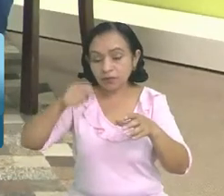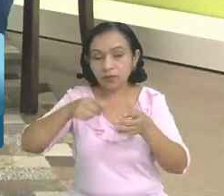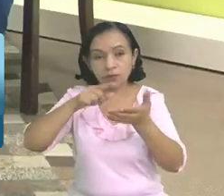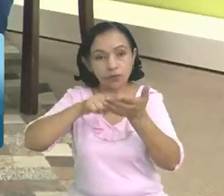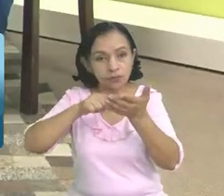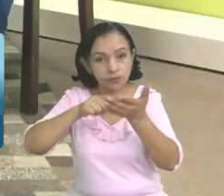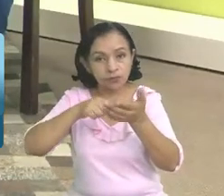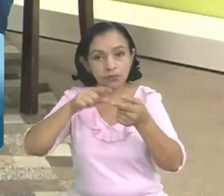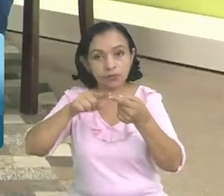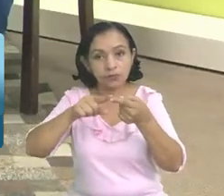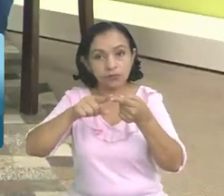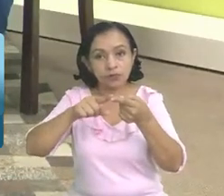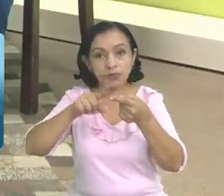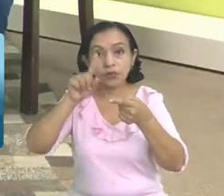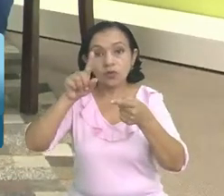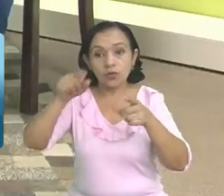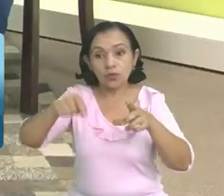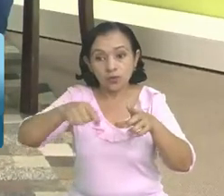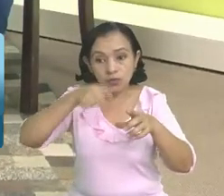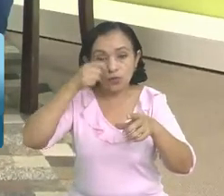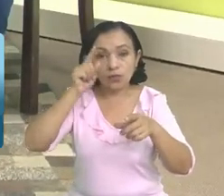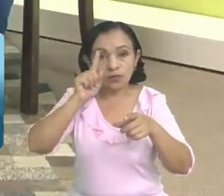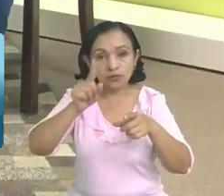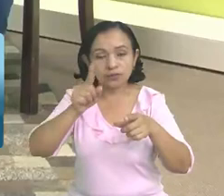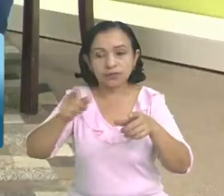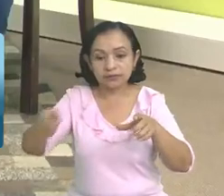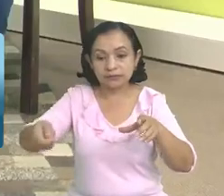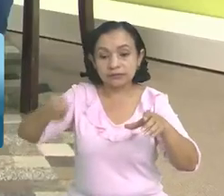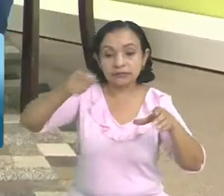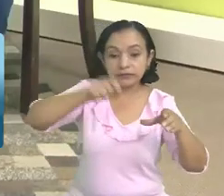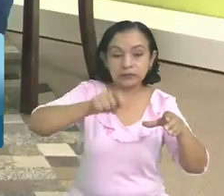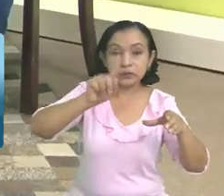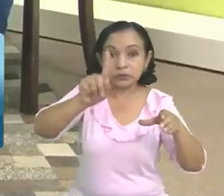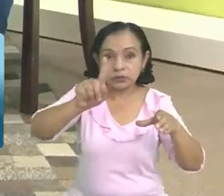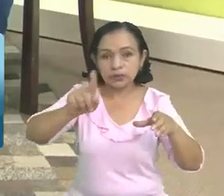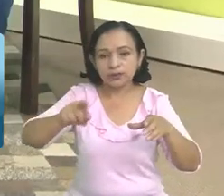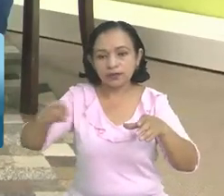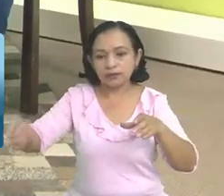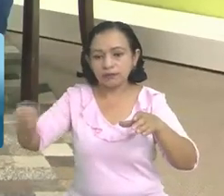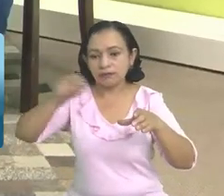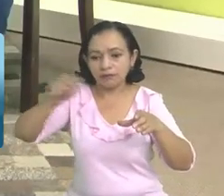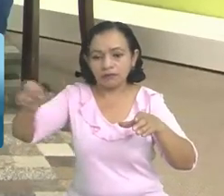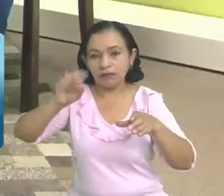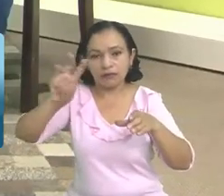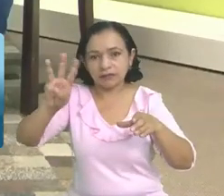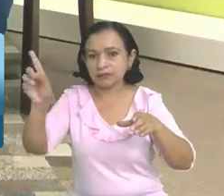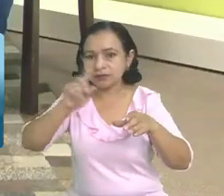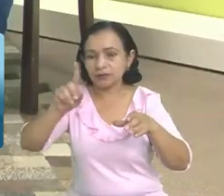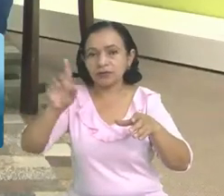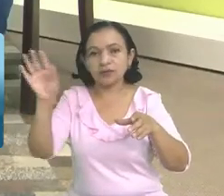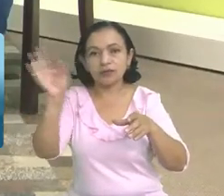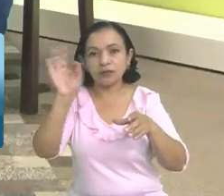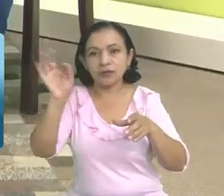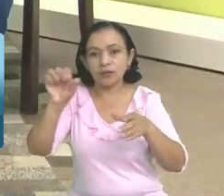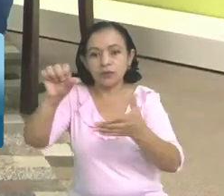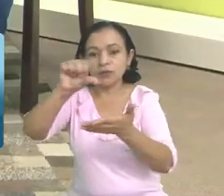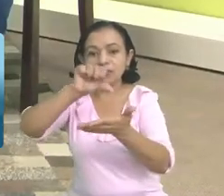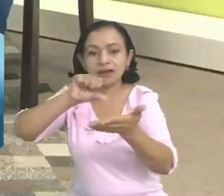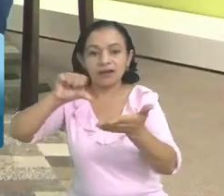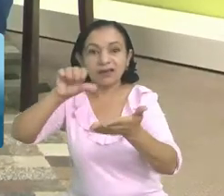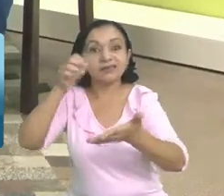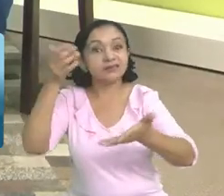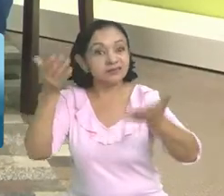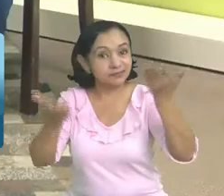a comerse una cucharada de arroz, es diferente. Pero eso podemos jugar, incluso la forma de preparación, las mantecas, los